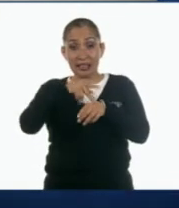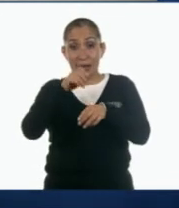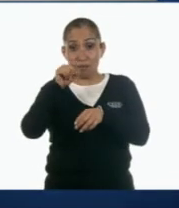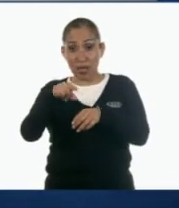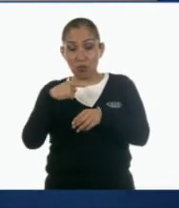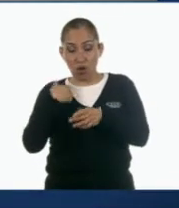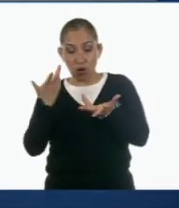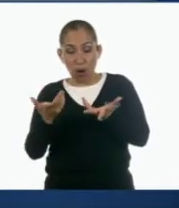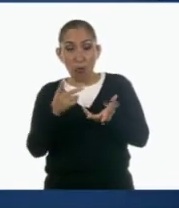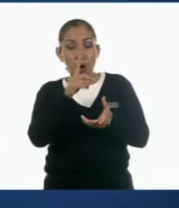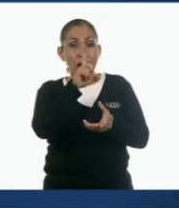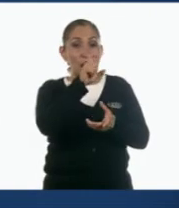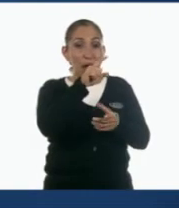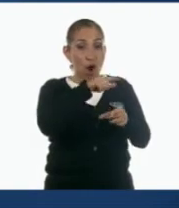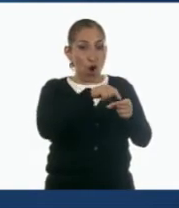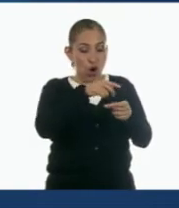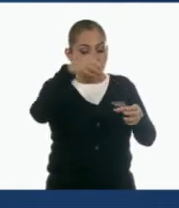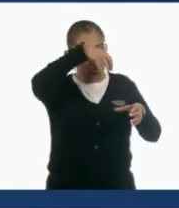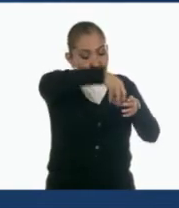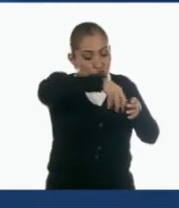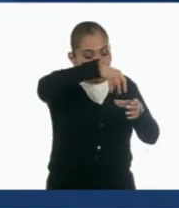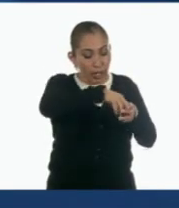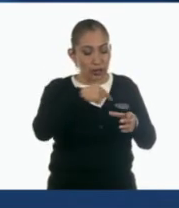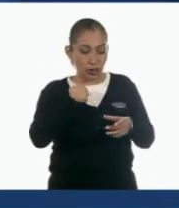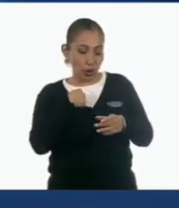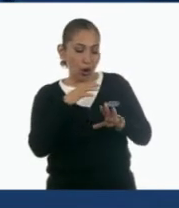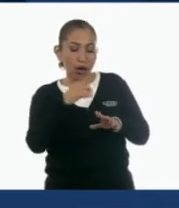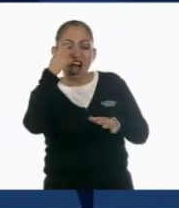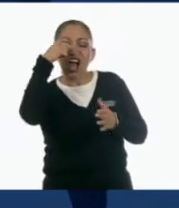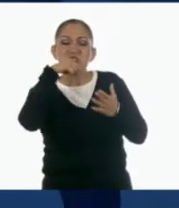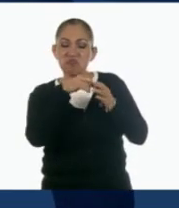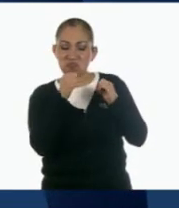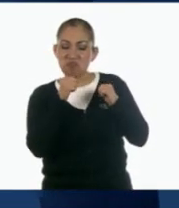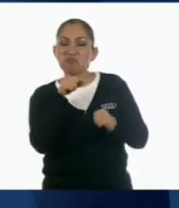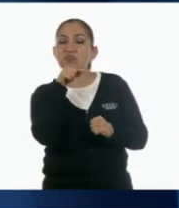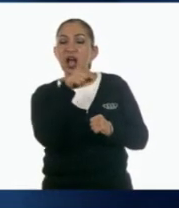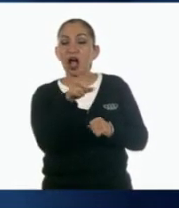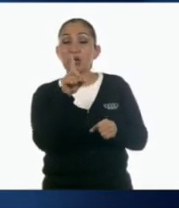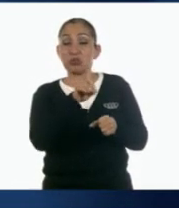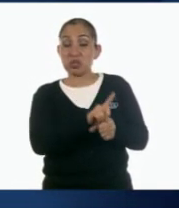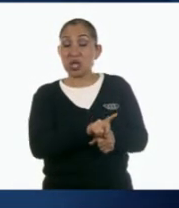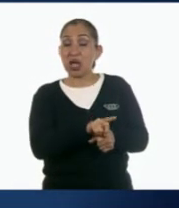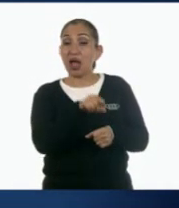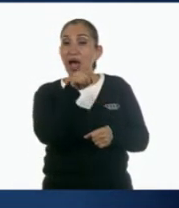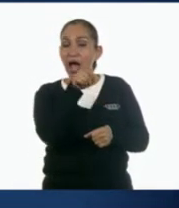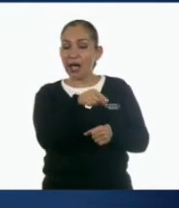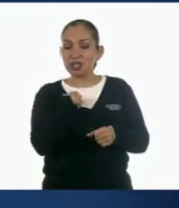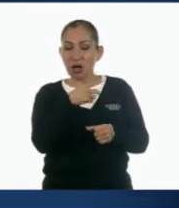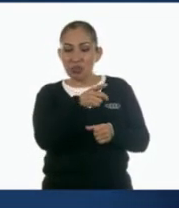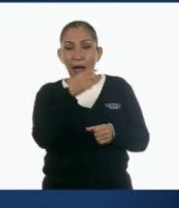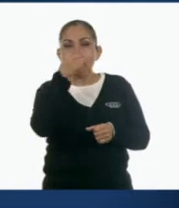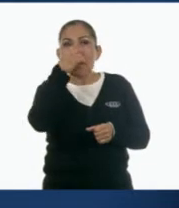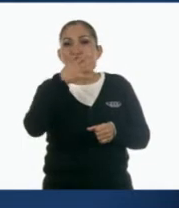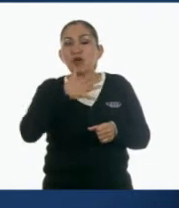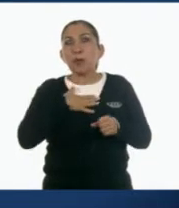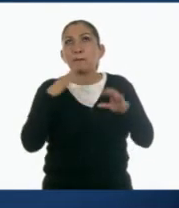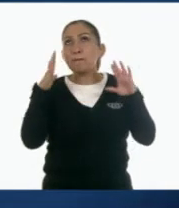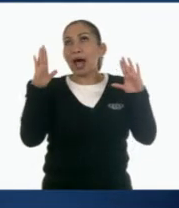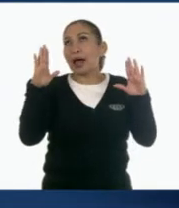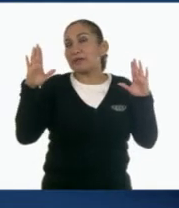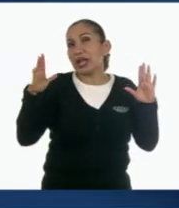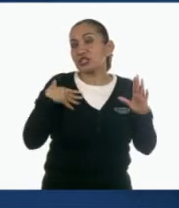piedras los bañaba en aguas de colores y estaba totalmente convencida de que el día menos pensado obtendría perfumes